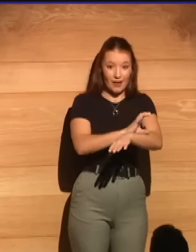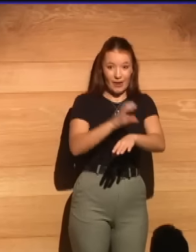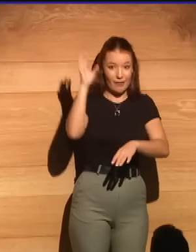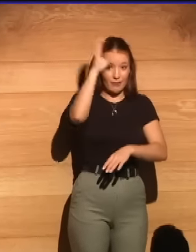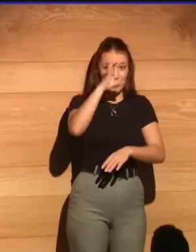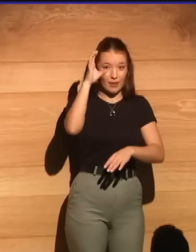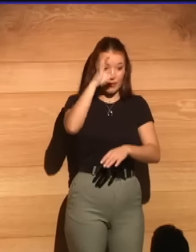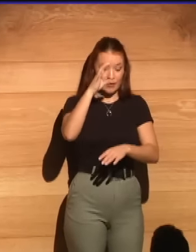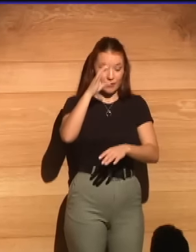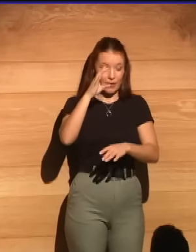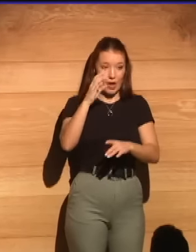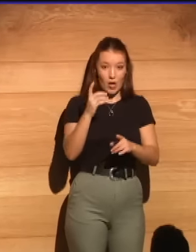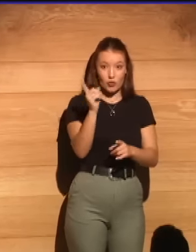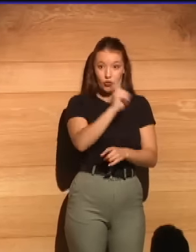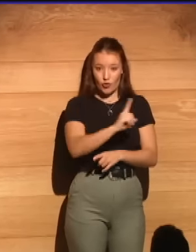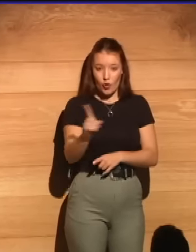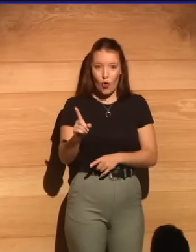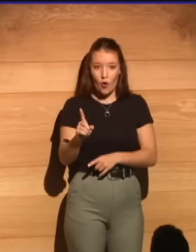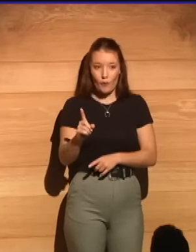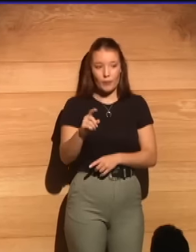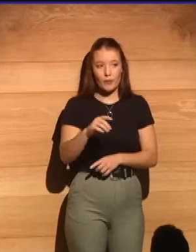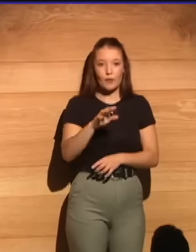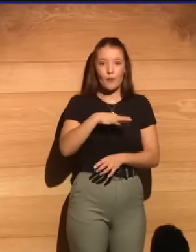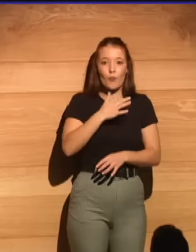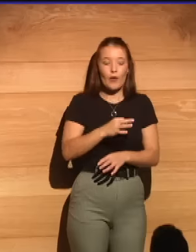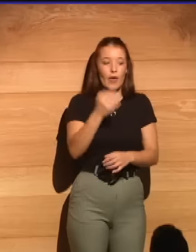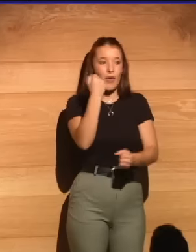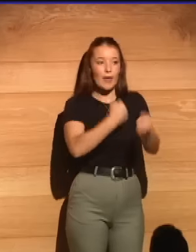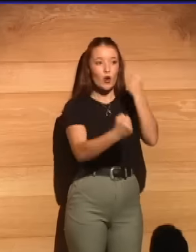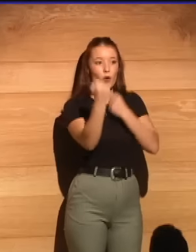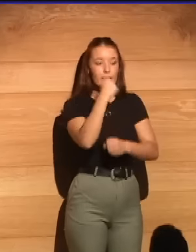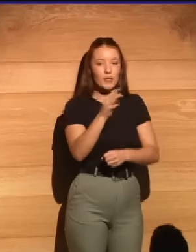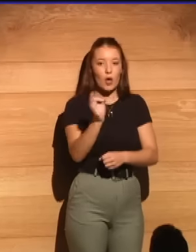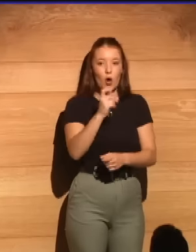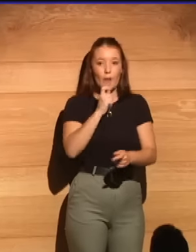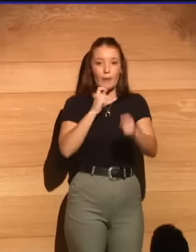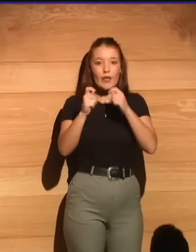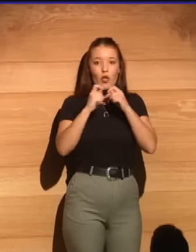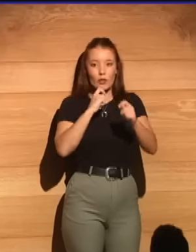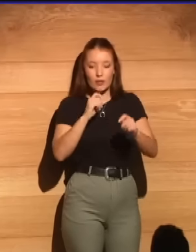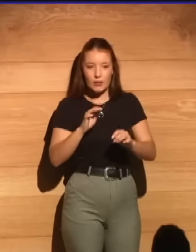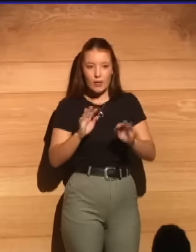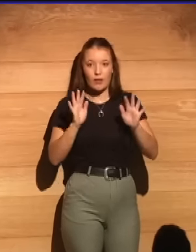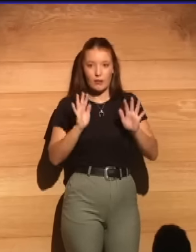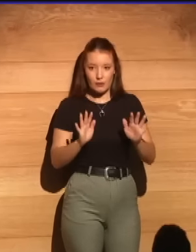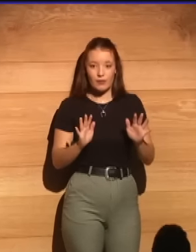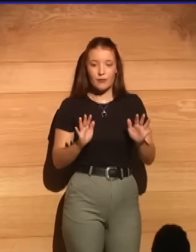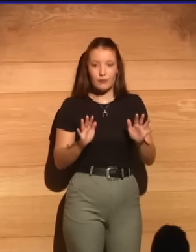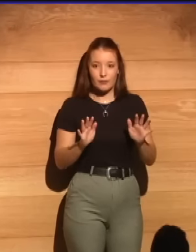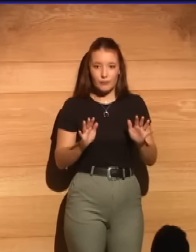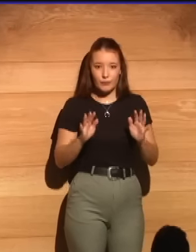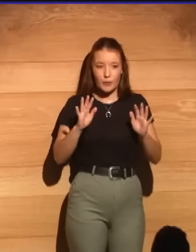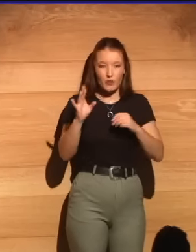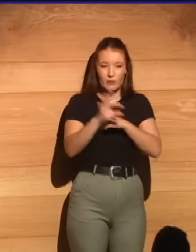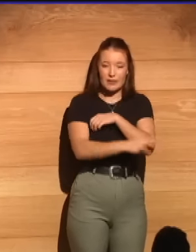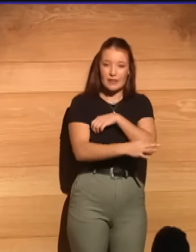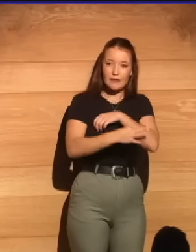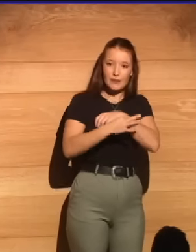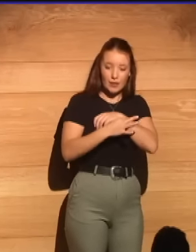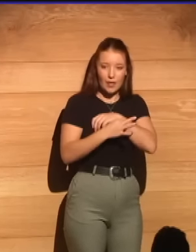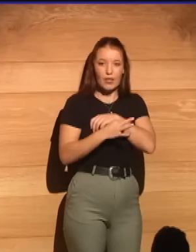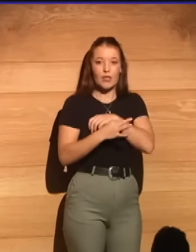científicas o técnicas, son economistas o hay alguna periodista, en fin, es esa transversalidad que te